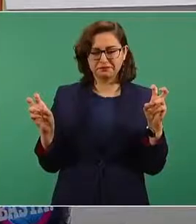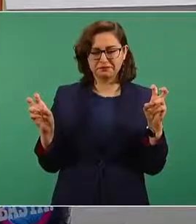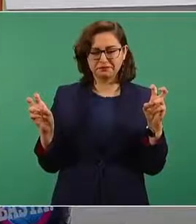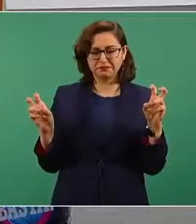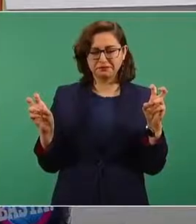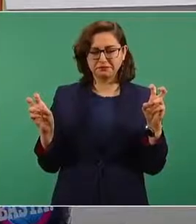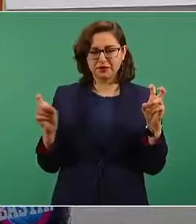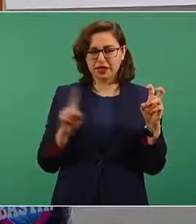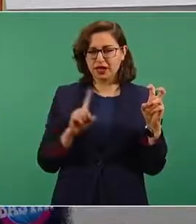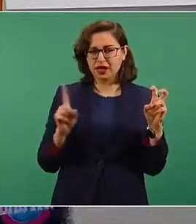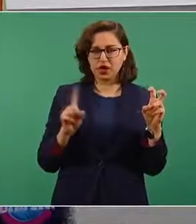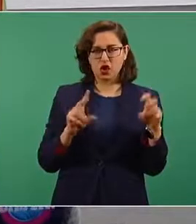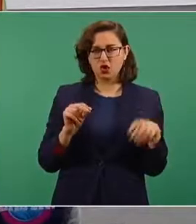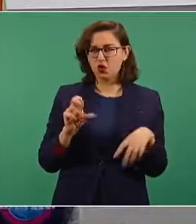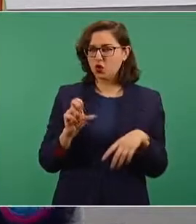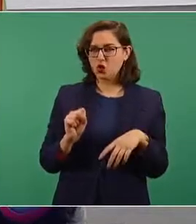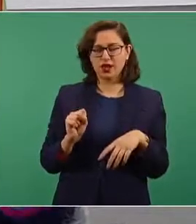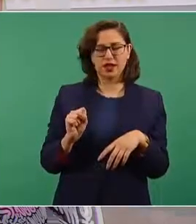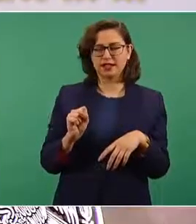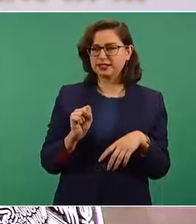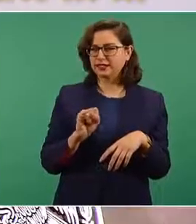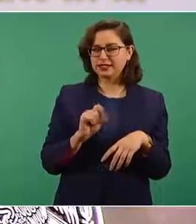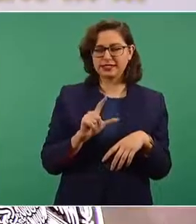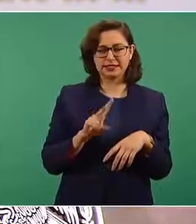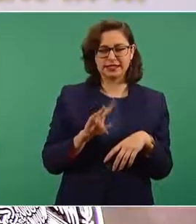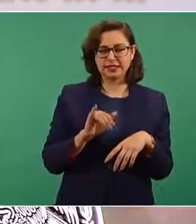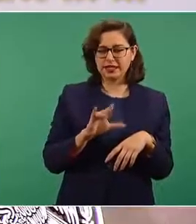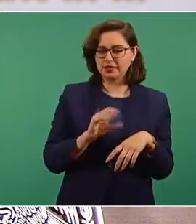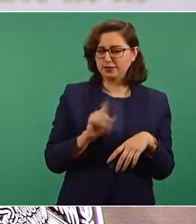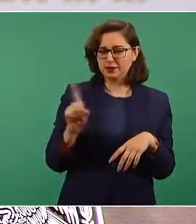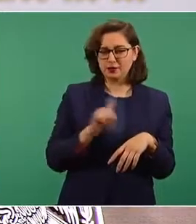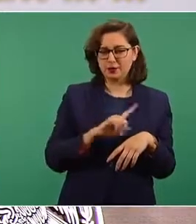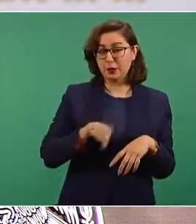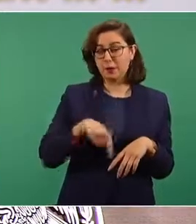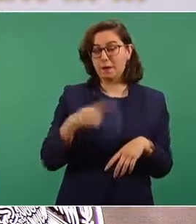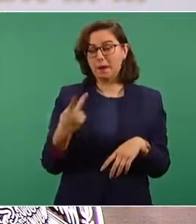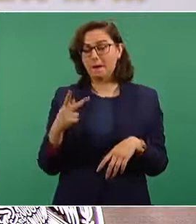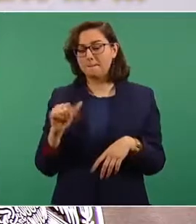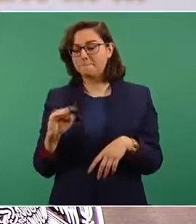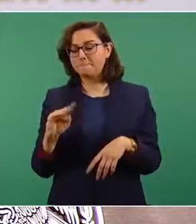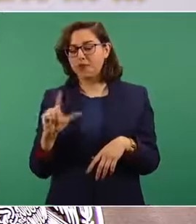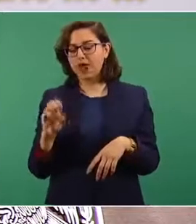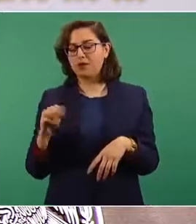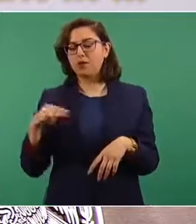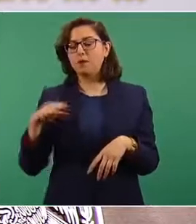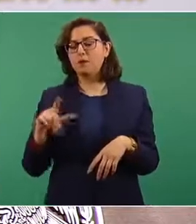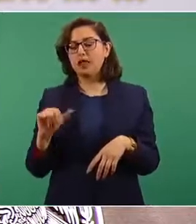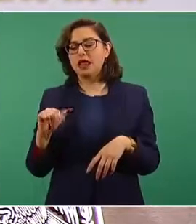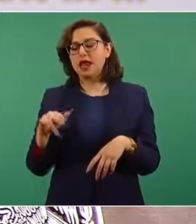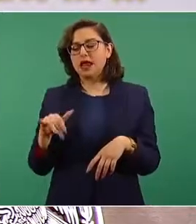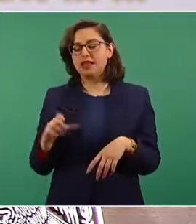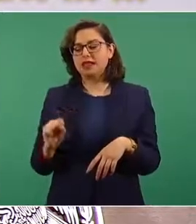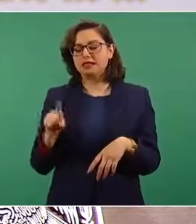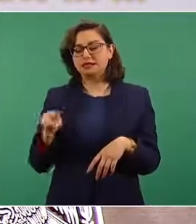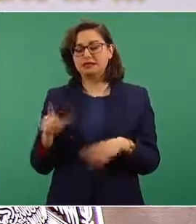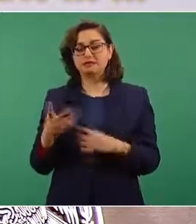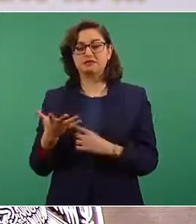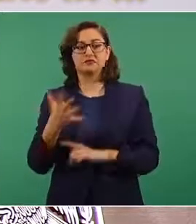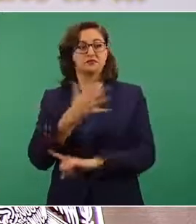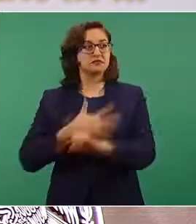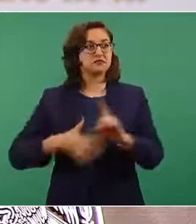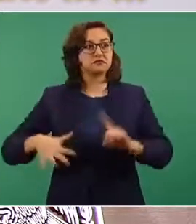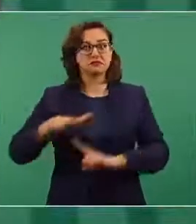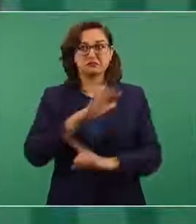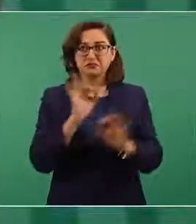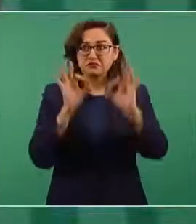es Pablito Milanés. Yo no vivo en una sociedad perfecta, o sea, todavía no